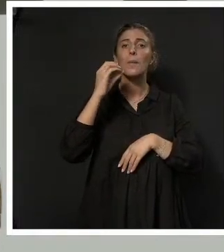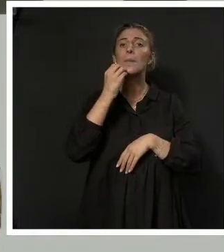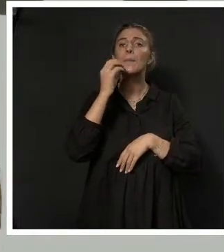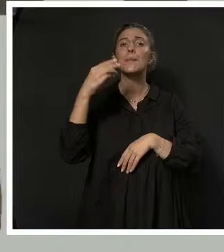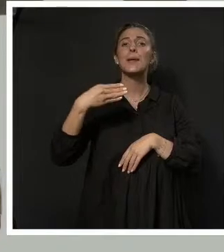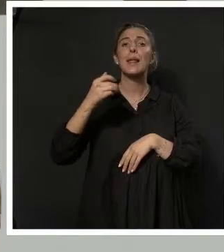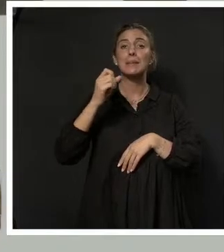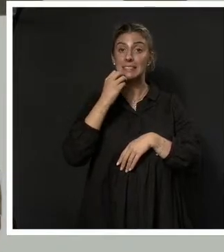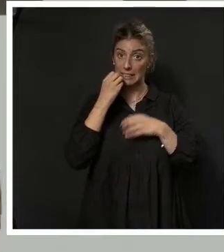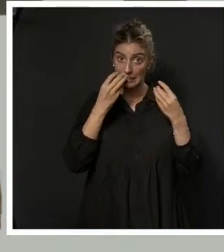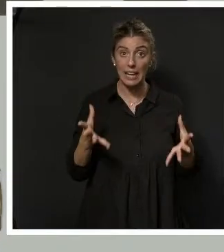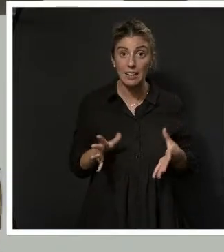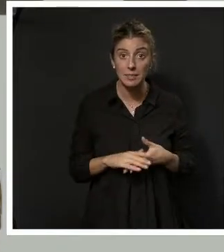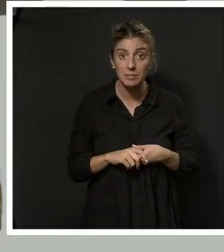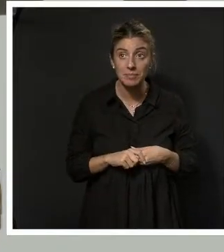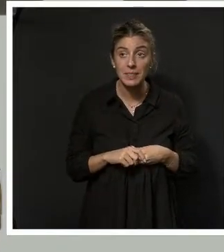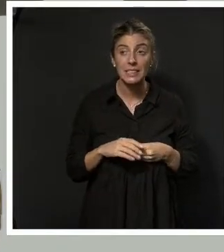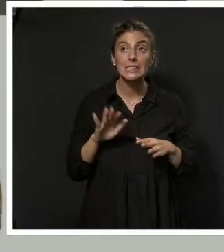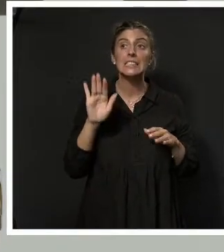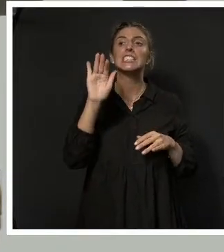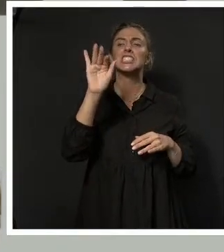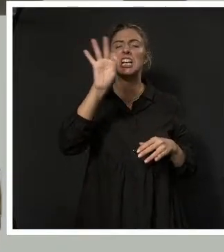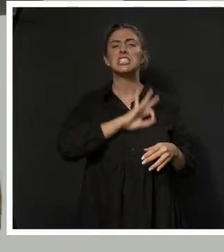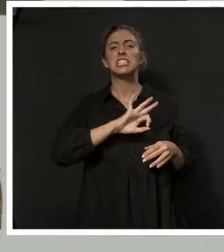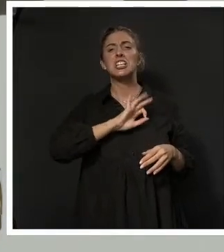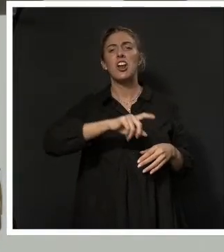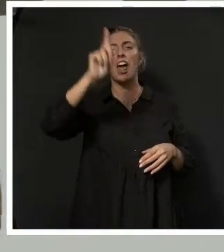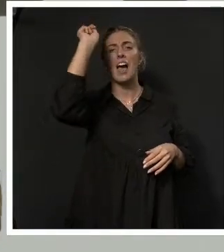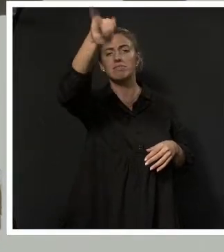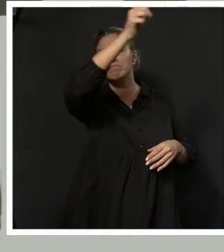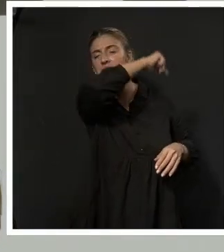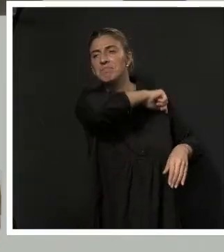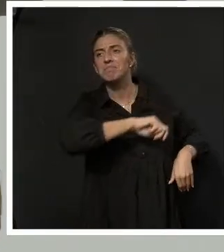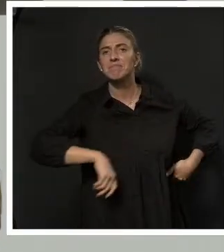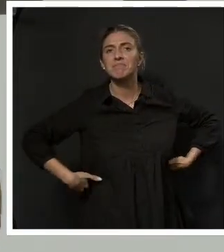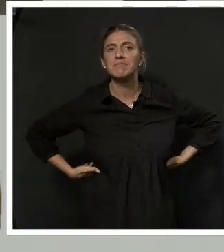tal Sí señora